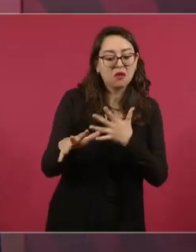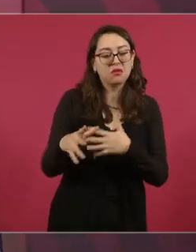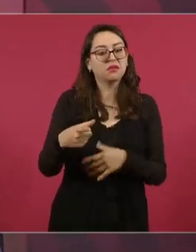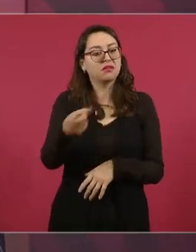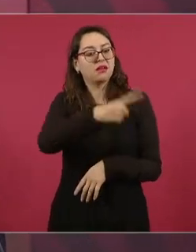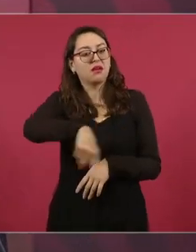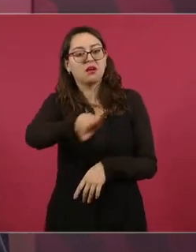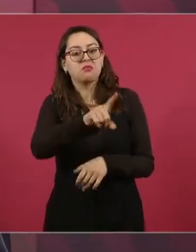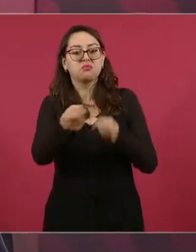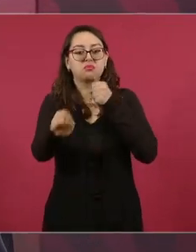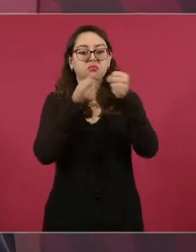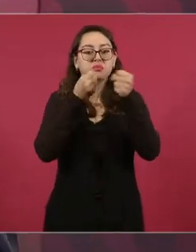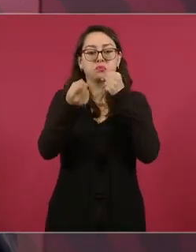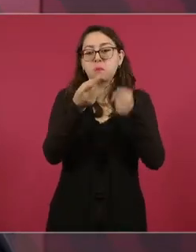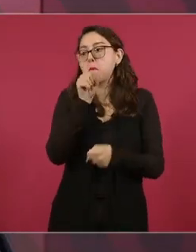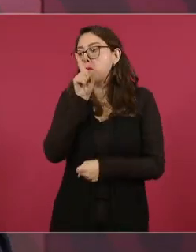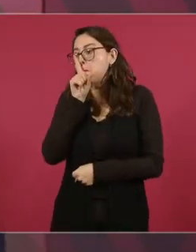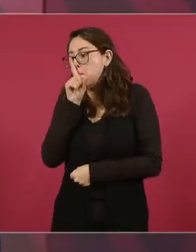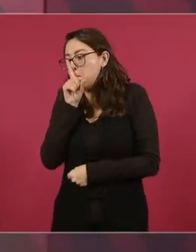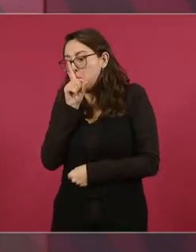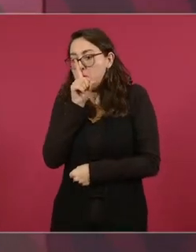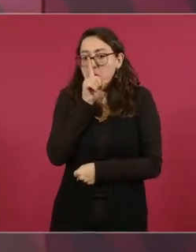como vasallos.